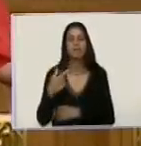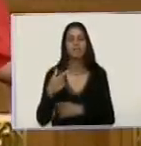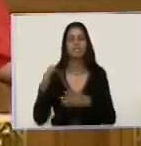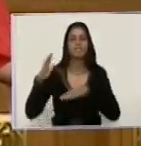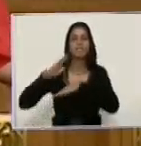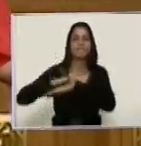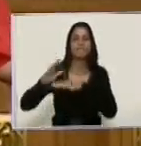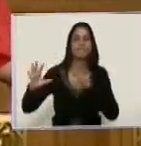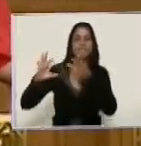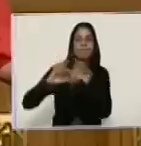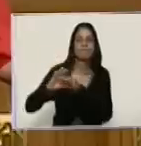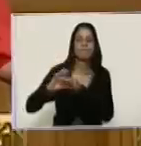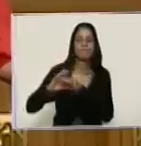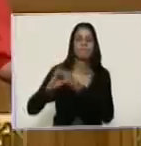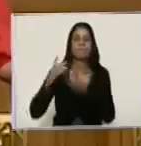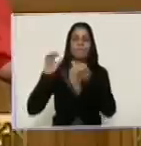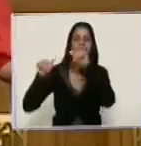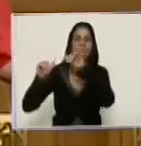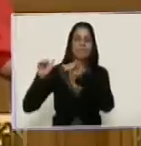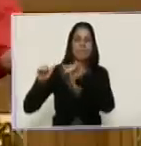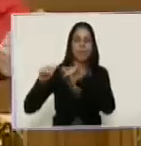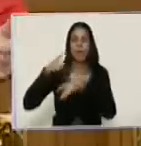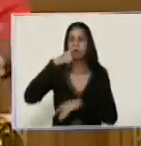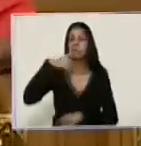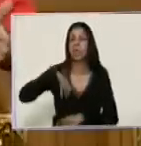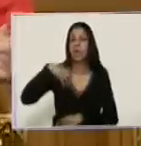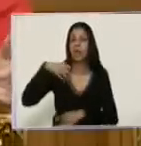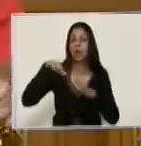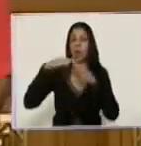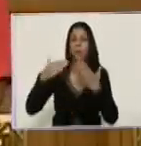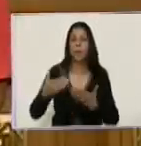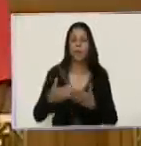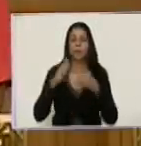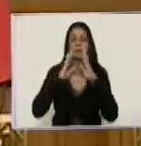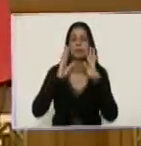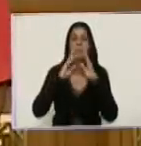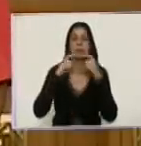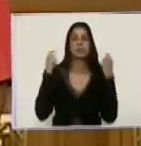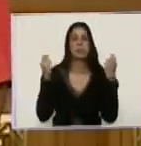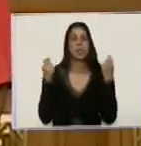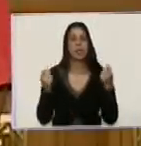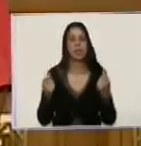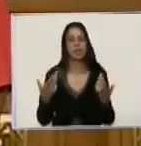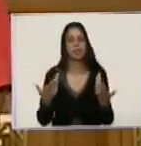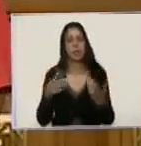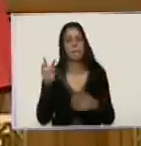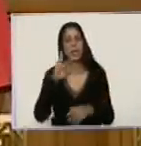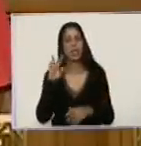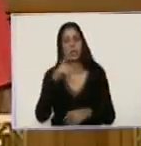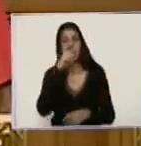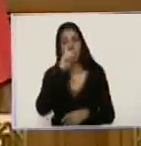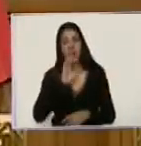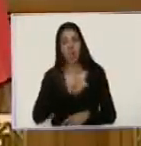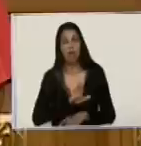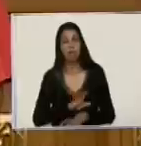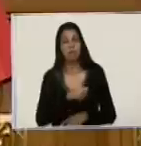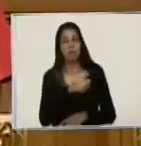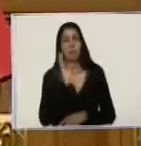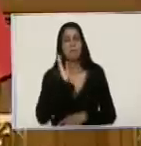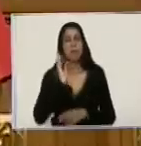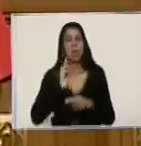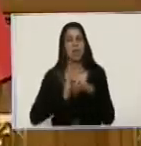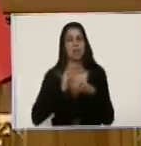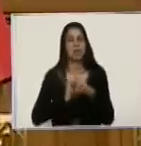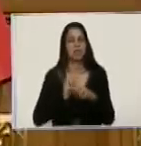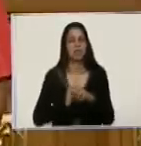encargo, cumplió un encargo de la oligarquía mundial al declararnos a nosotros un peligro inusual y extraordinario para la